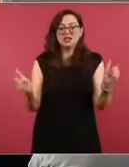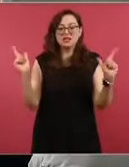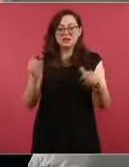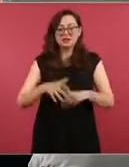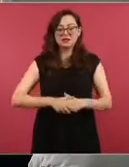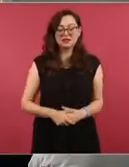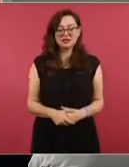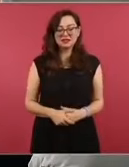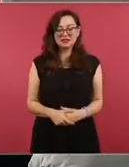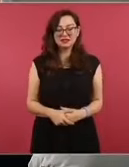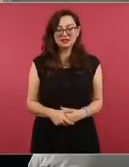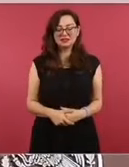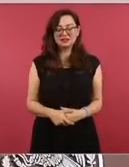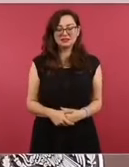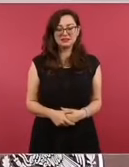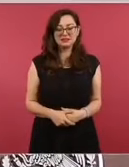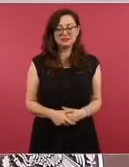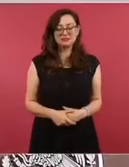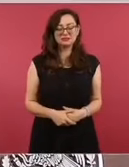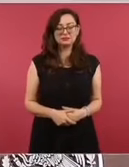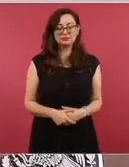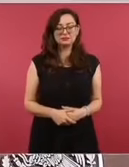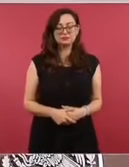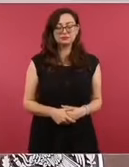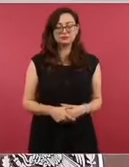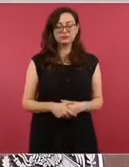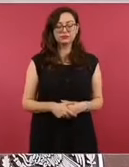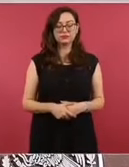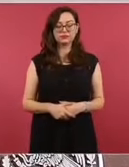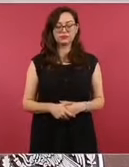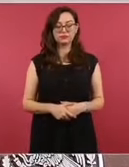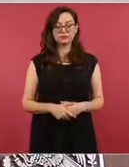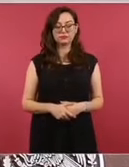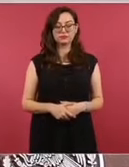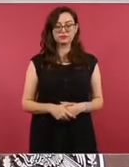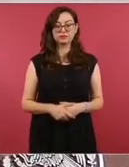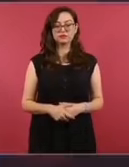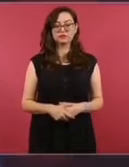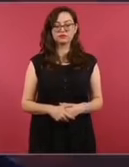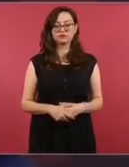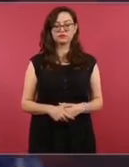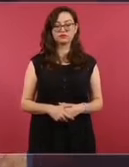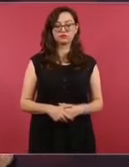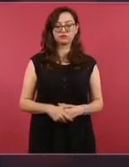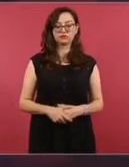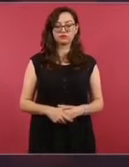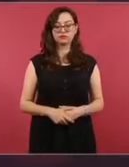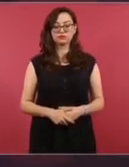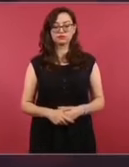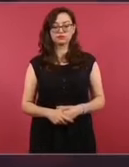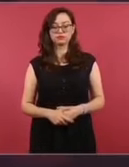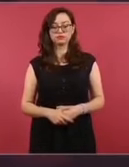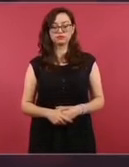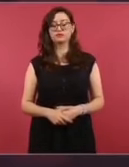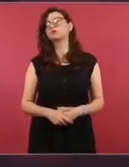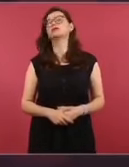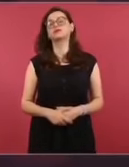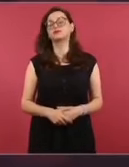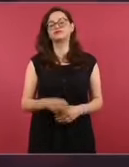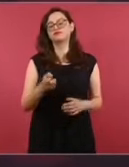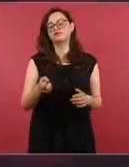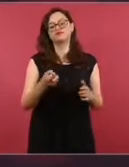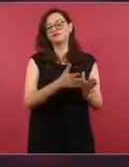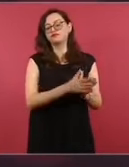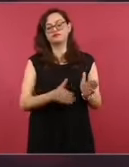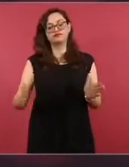pues no debe de suceder. Ya eso tiene que ver con